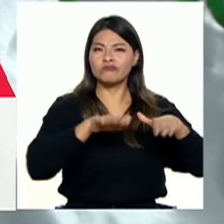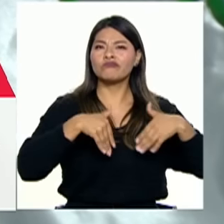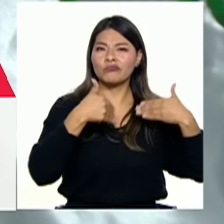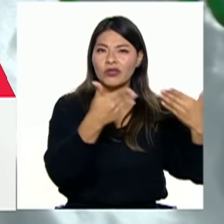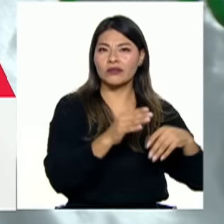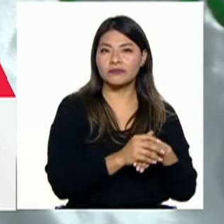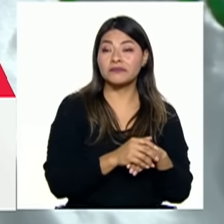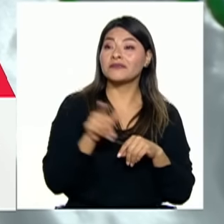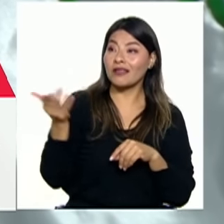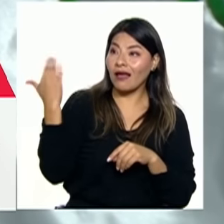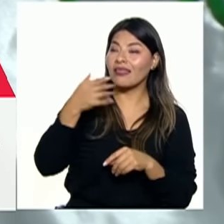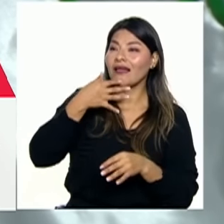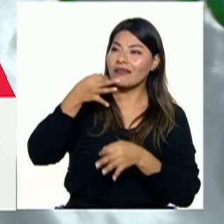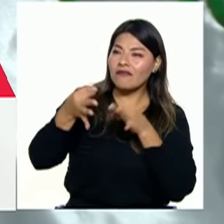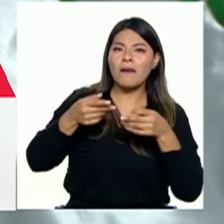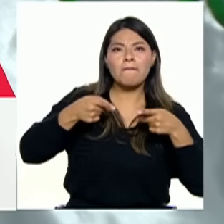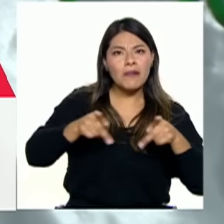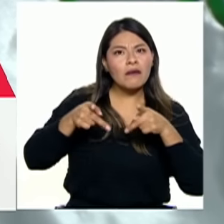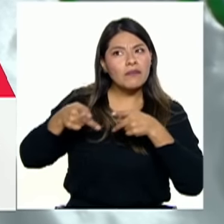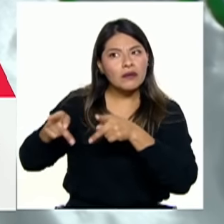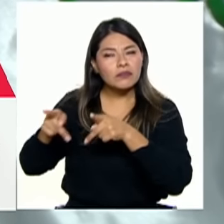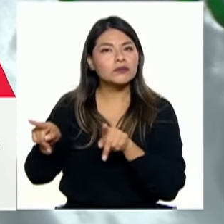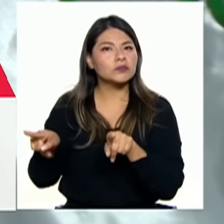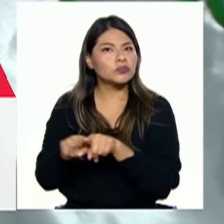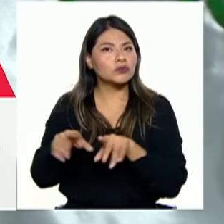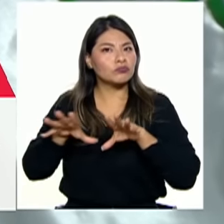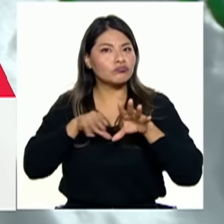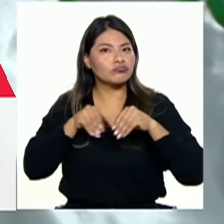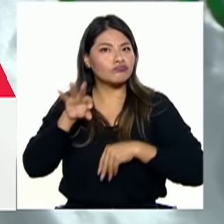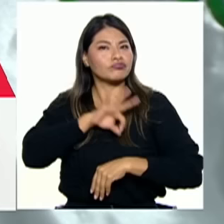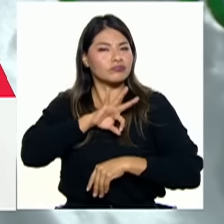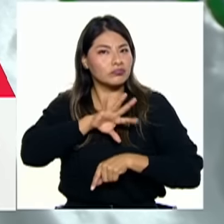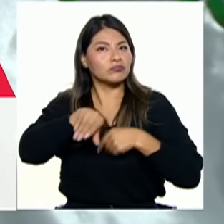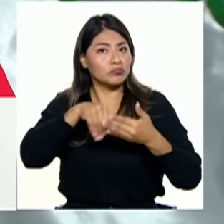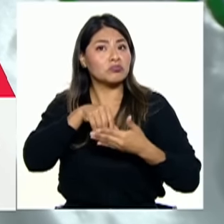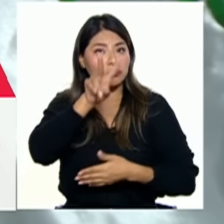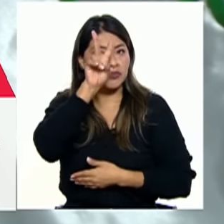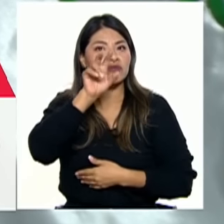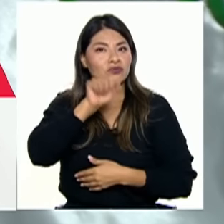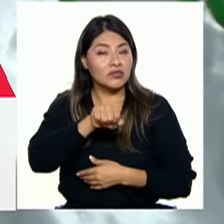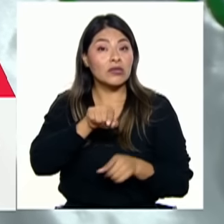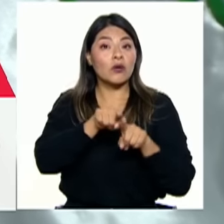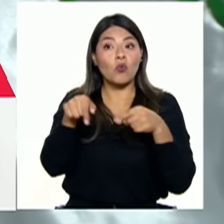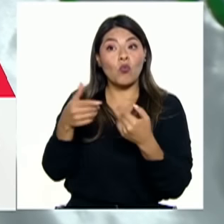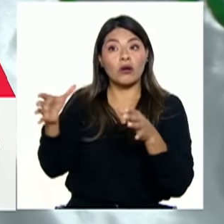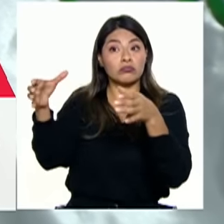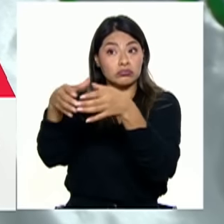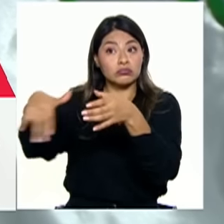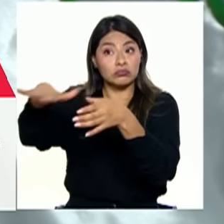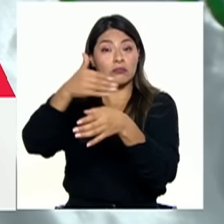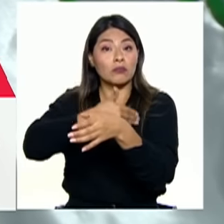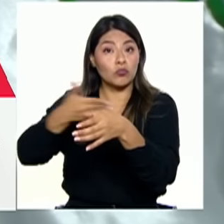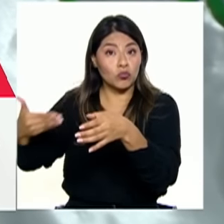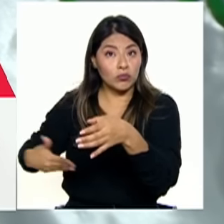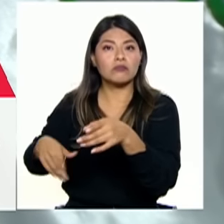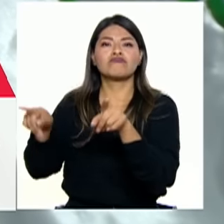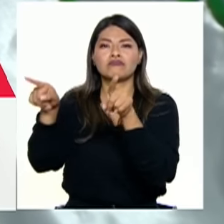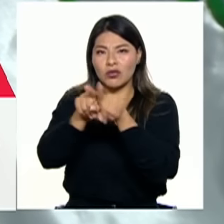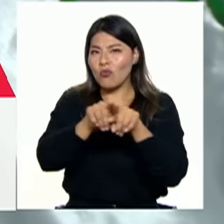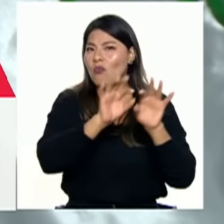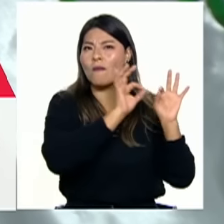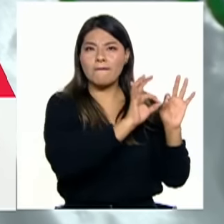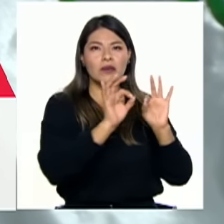diversas oportunidades para el desarrollo de la industria peruana, tanto en la demanda del sector público como en la demanda del